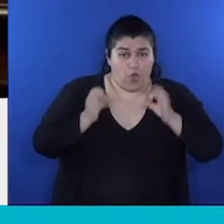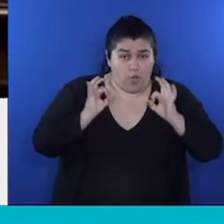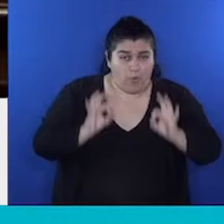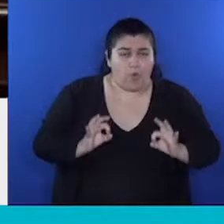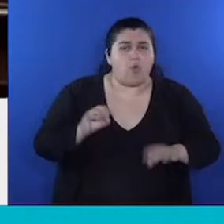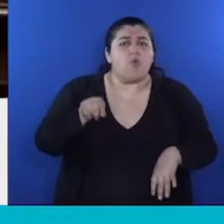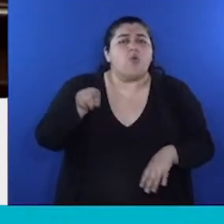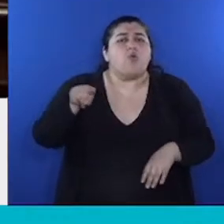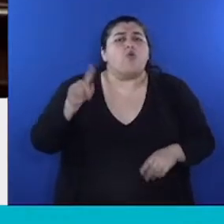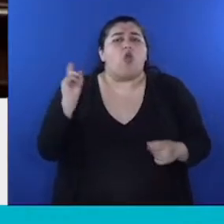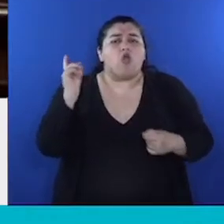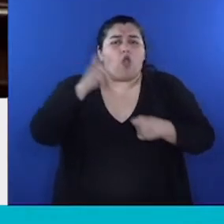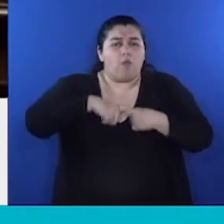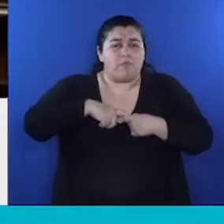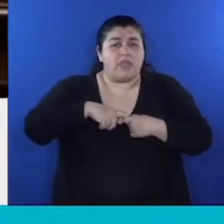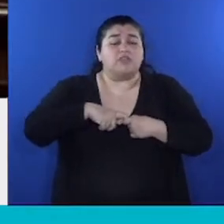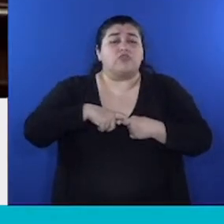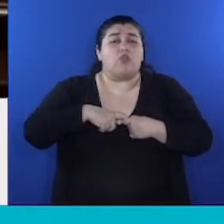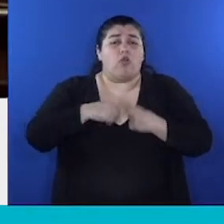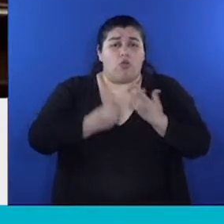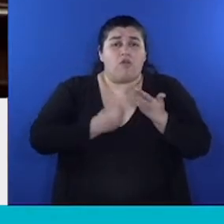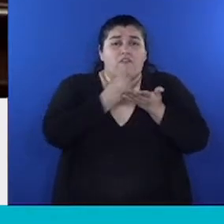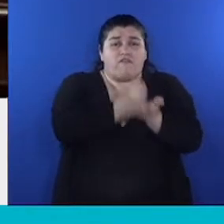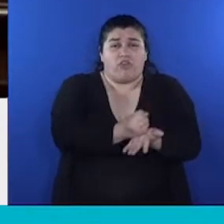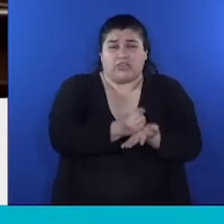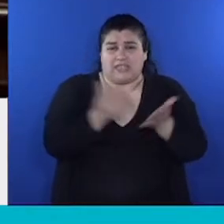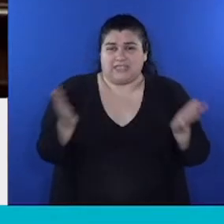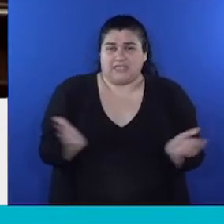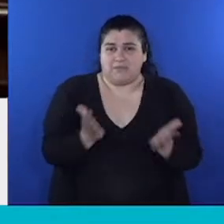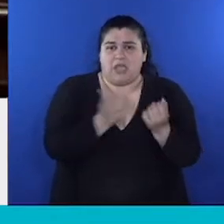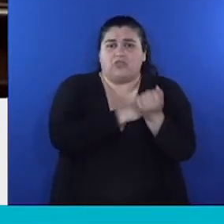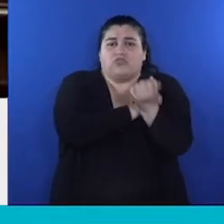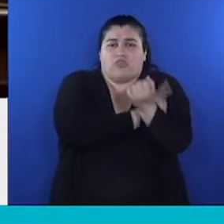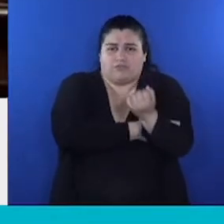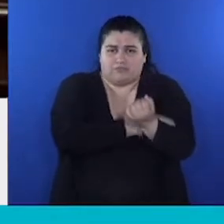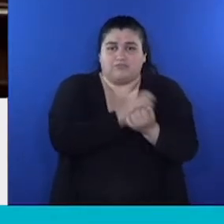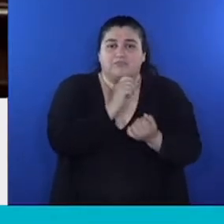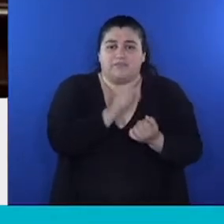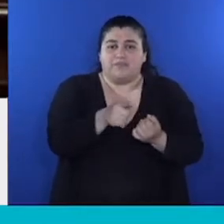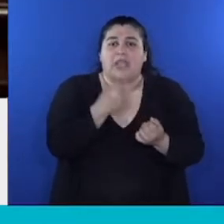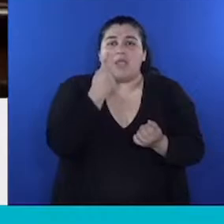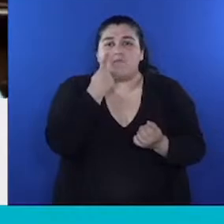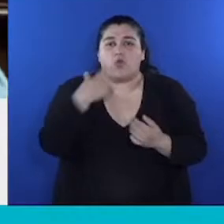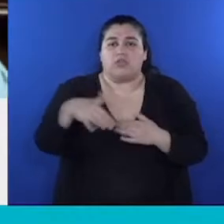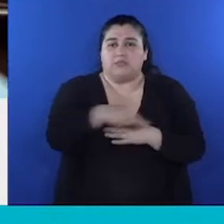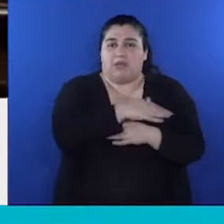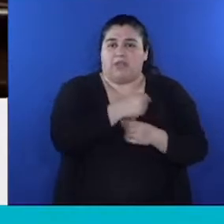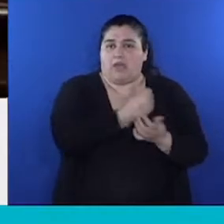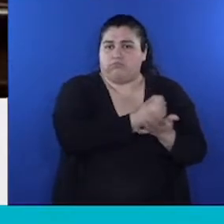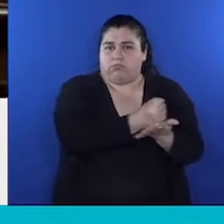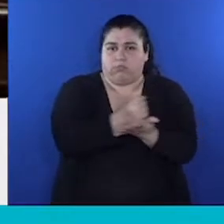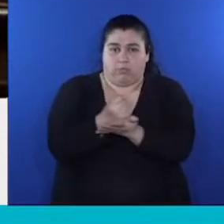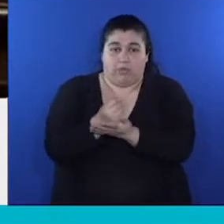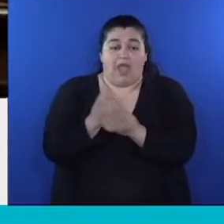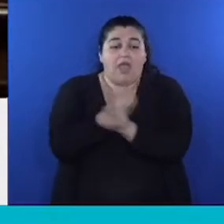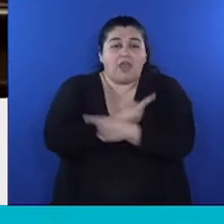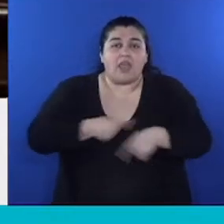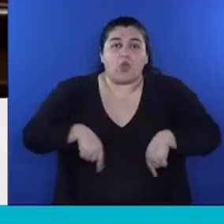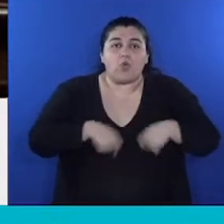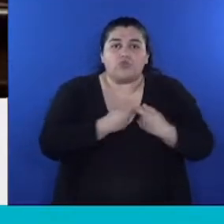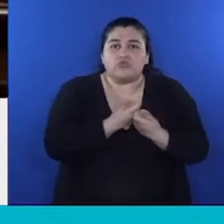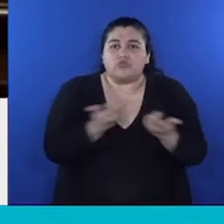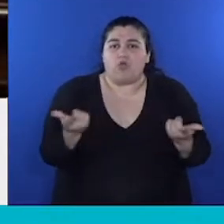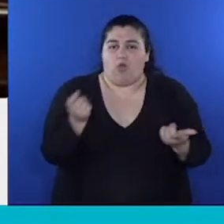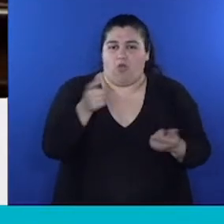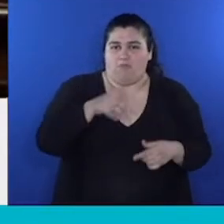un convenio de un fondo de fortalecimiento municipal para los intendentes, un fondo de fortalecimiento fiscal se denominó, con recursos para los municipios.